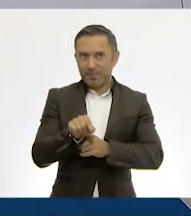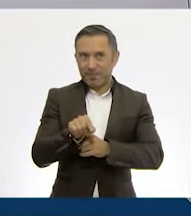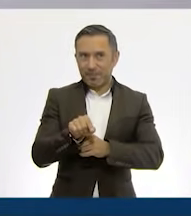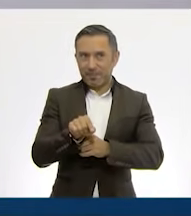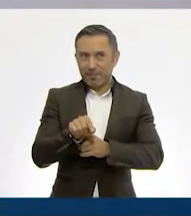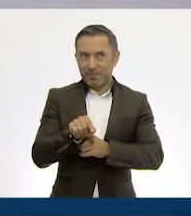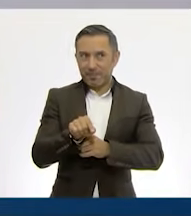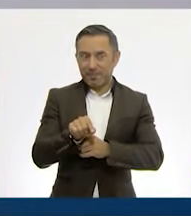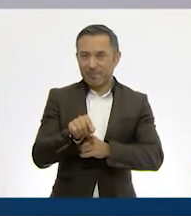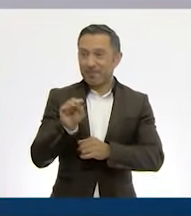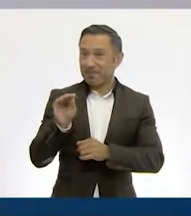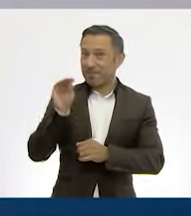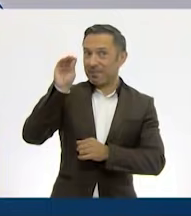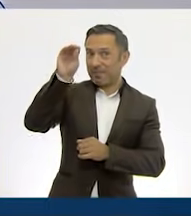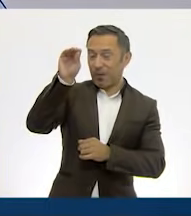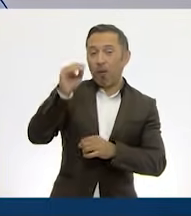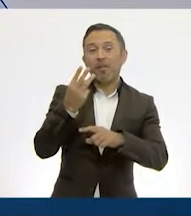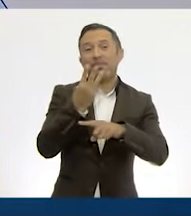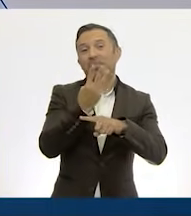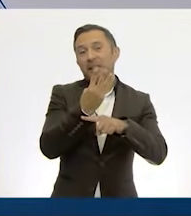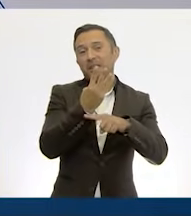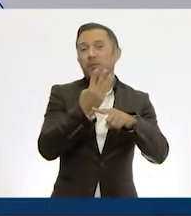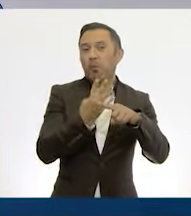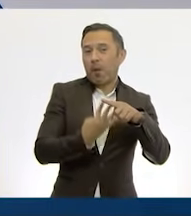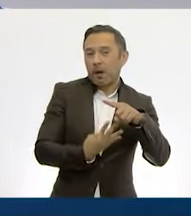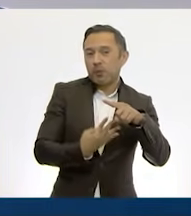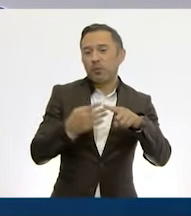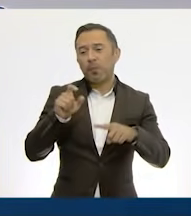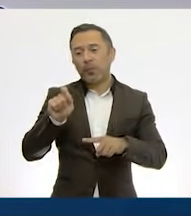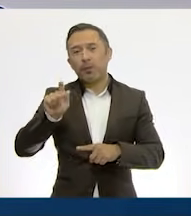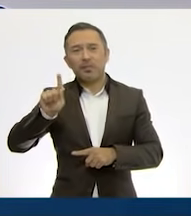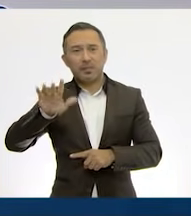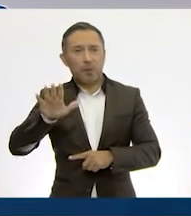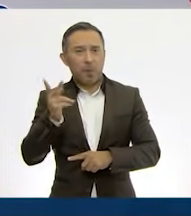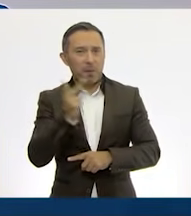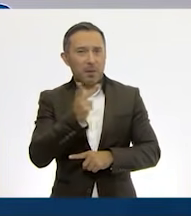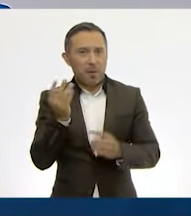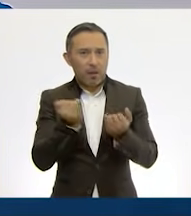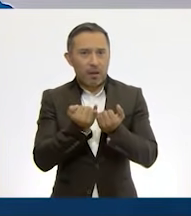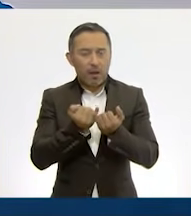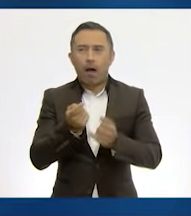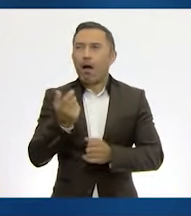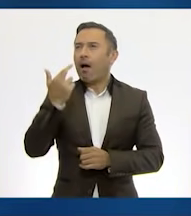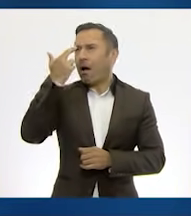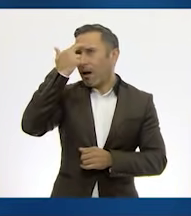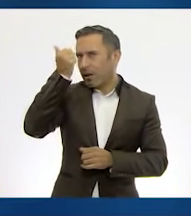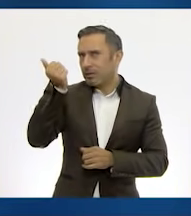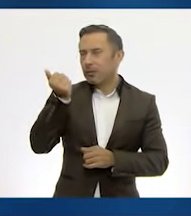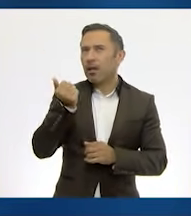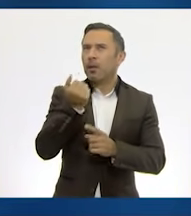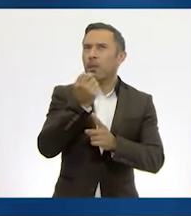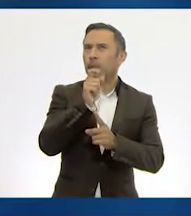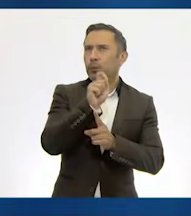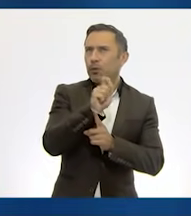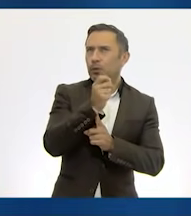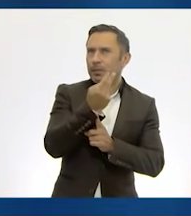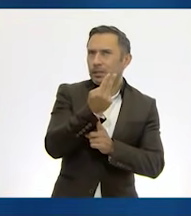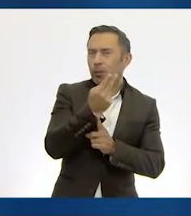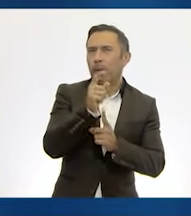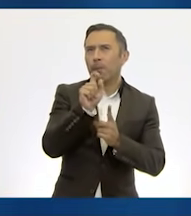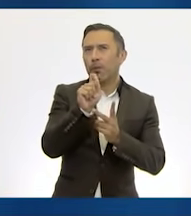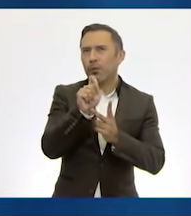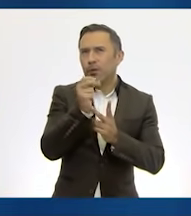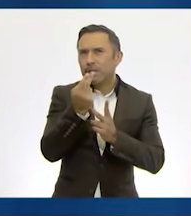O tres cuartos. Pues, sí, cada punto veinticinco es un cuarto y así llegar hasta punto